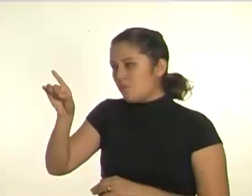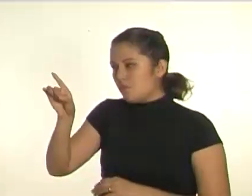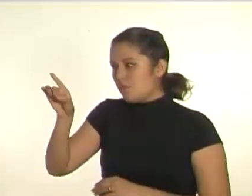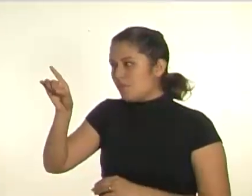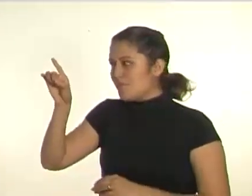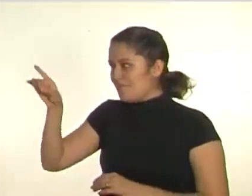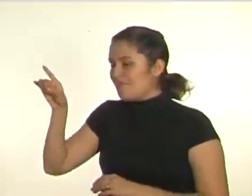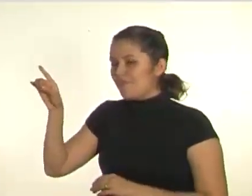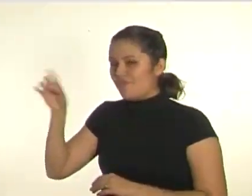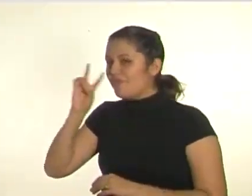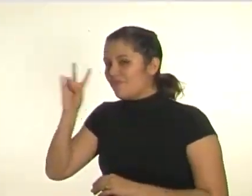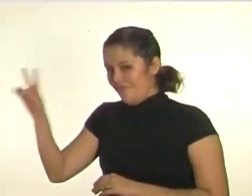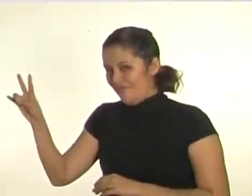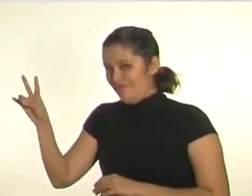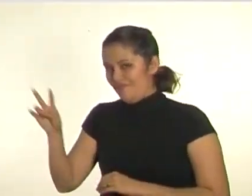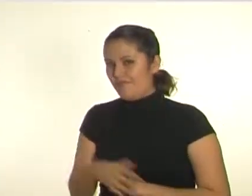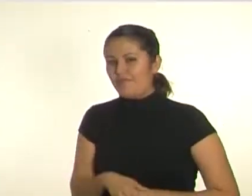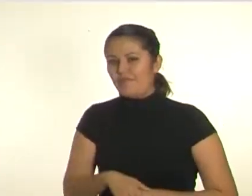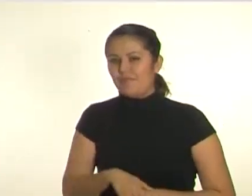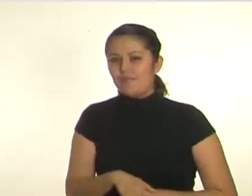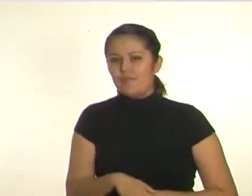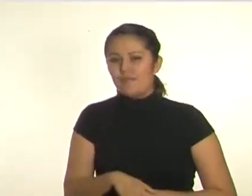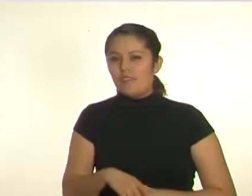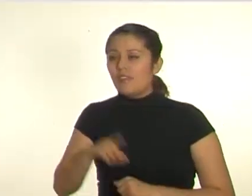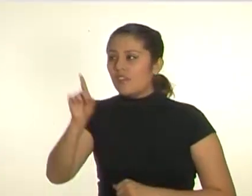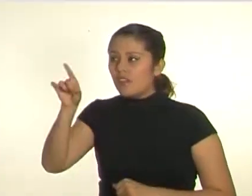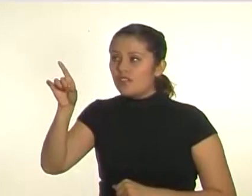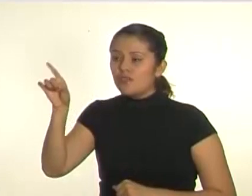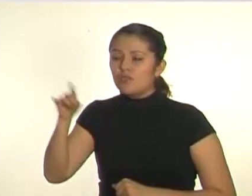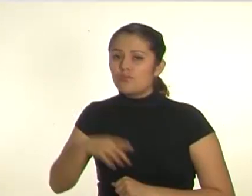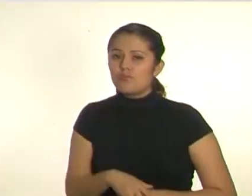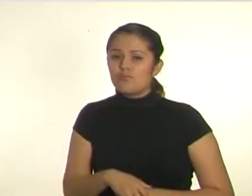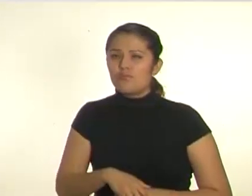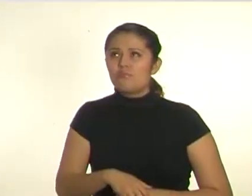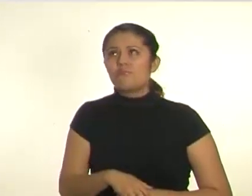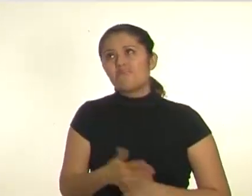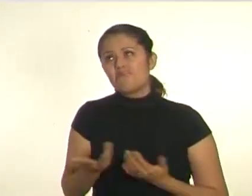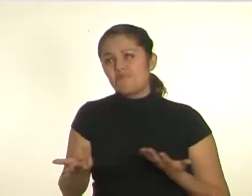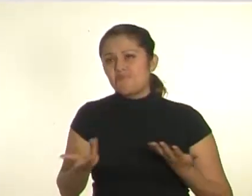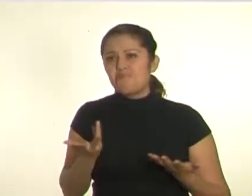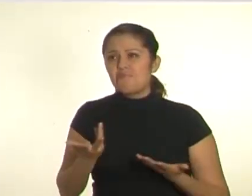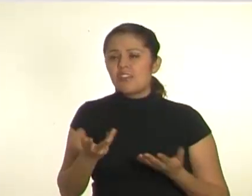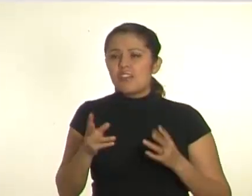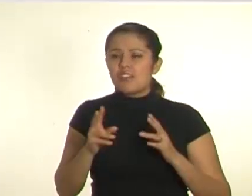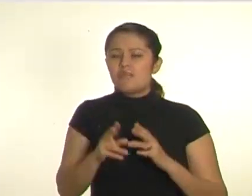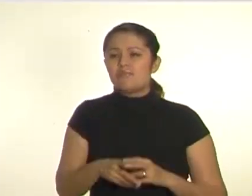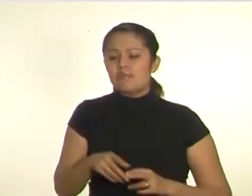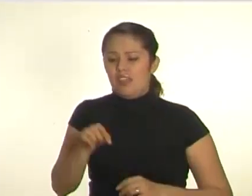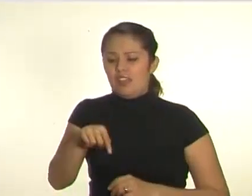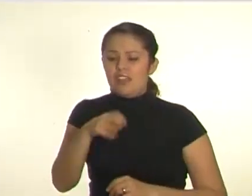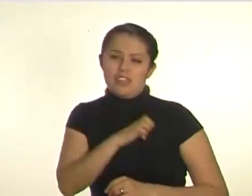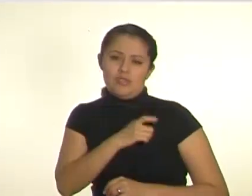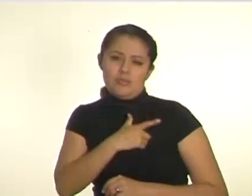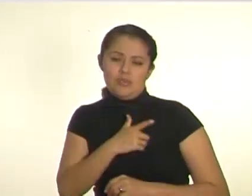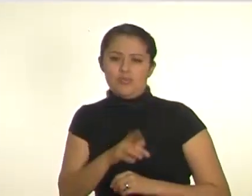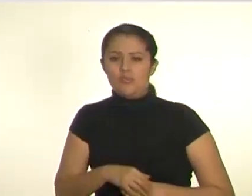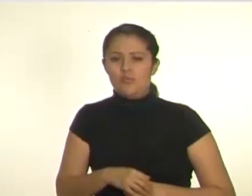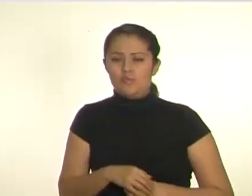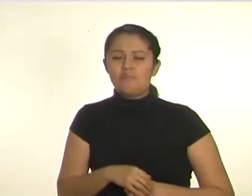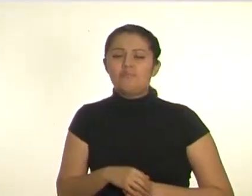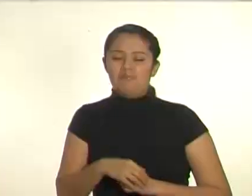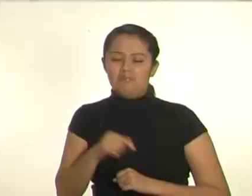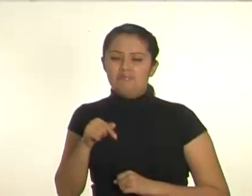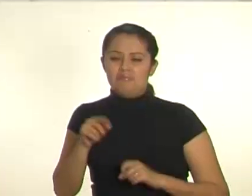acá. Estas comillas se les puede llamar latinas o